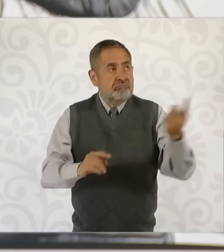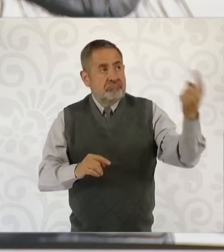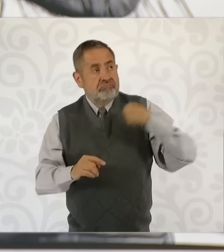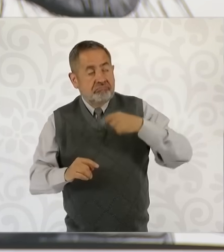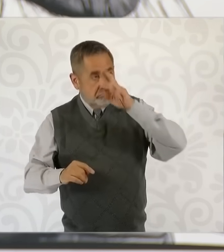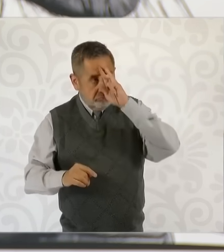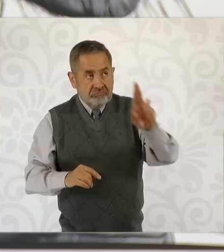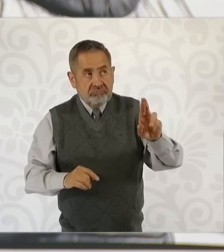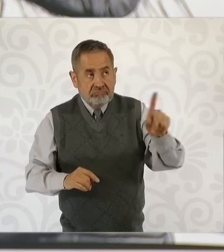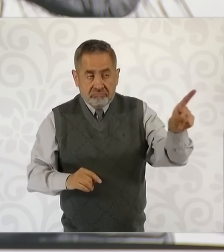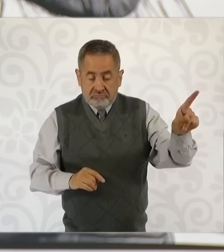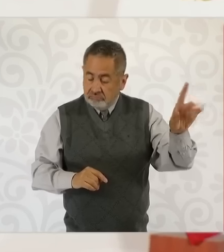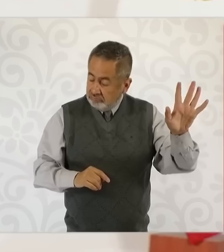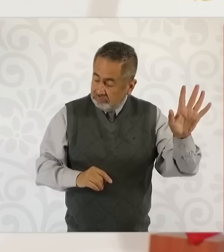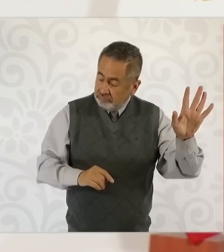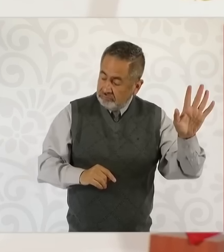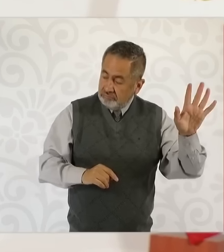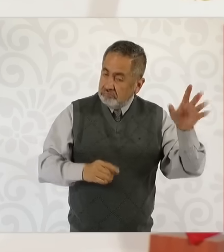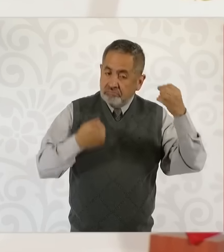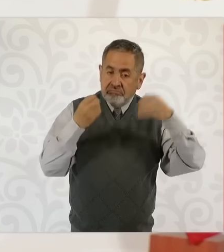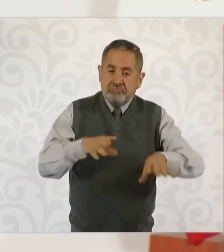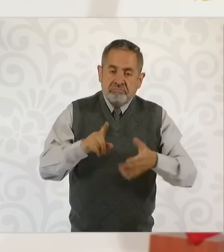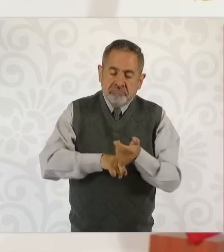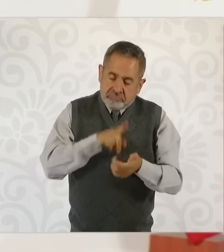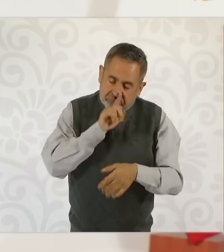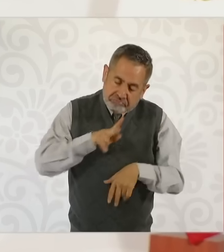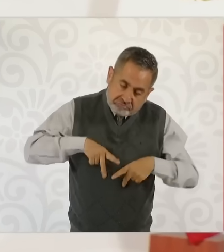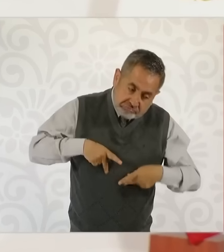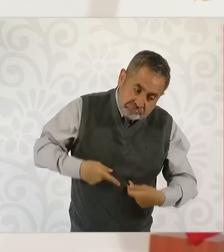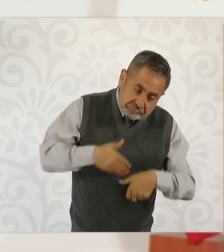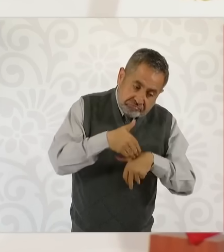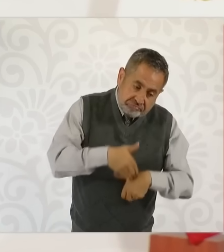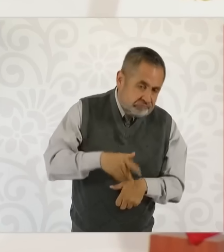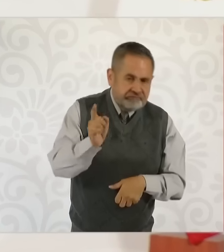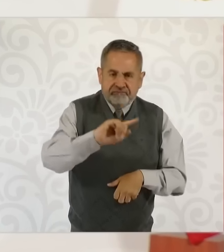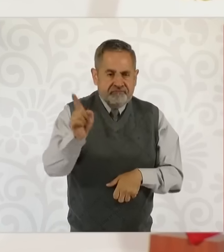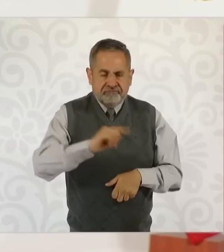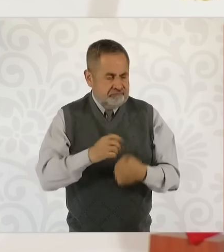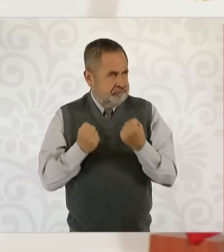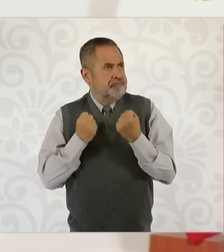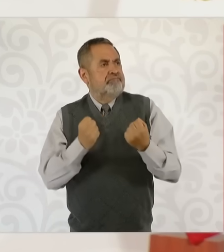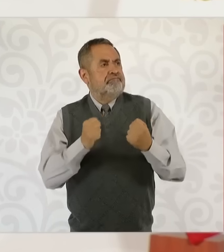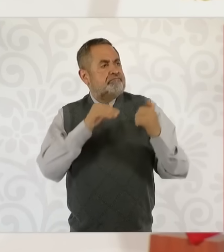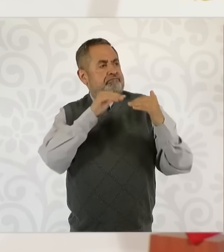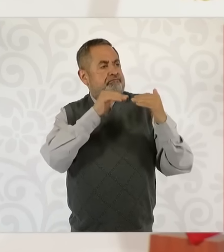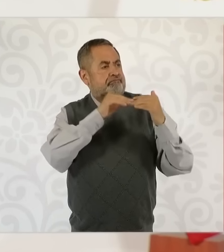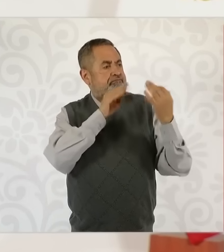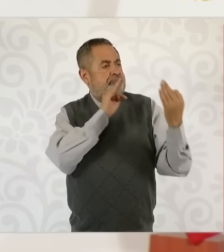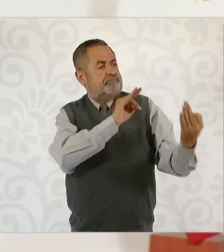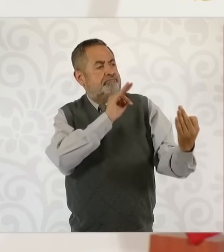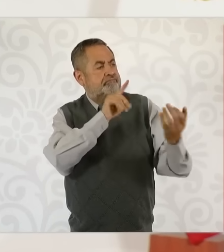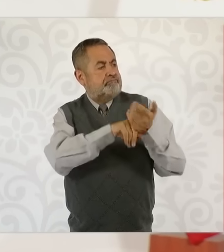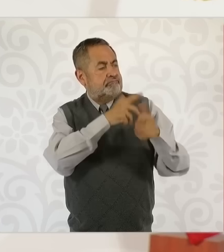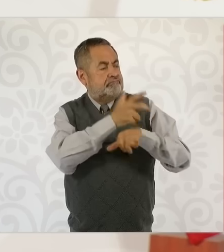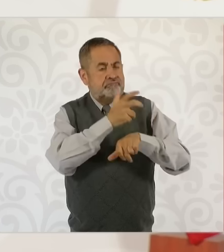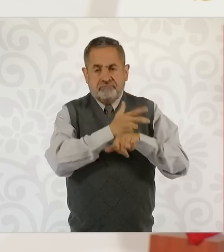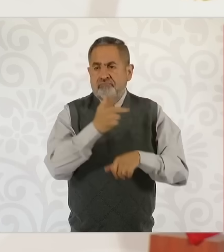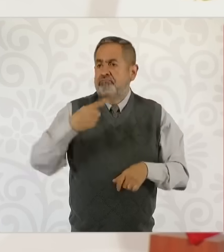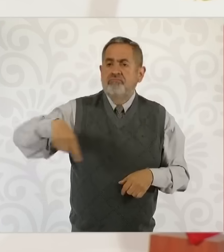nosotros y no perder pues la fuerza y la cercanía con el pueblo. Y eso es lo que nos